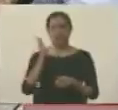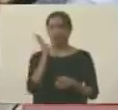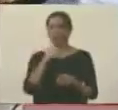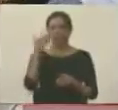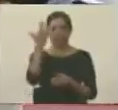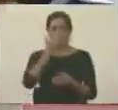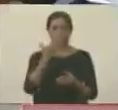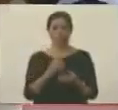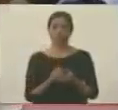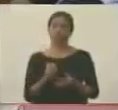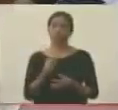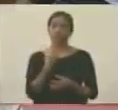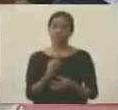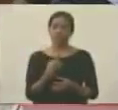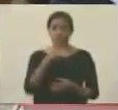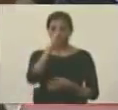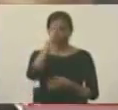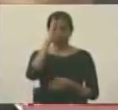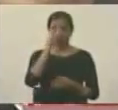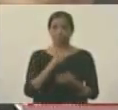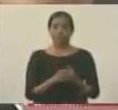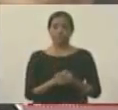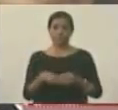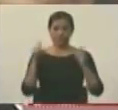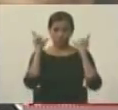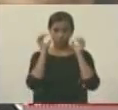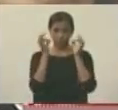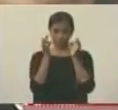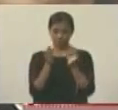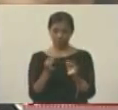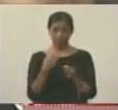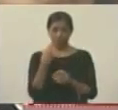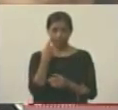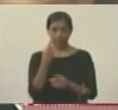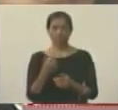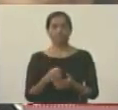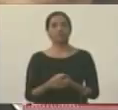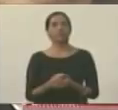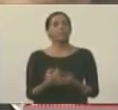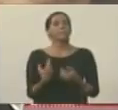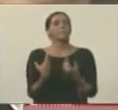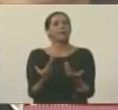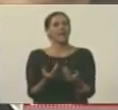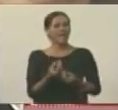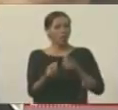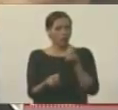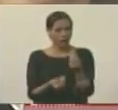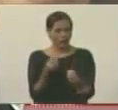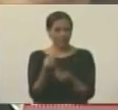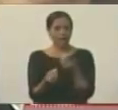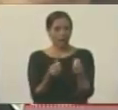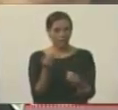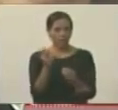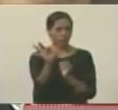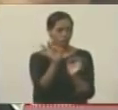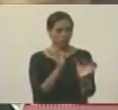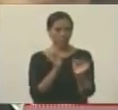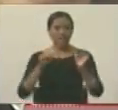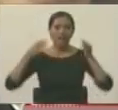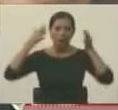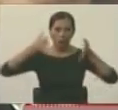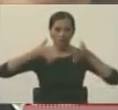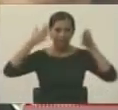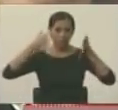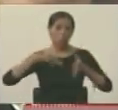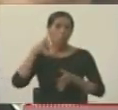y yo le decía yo dado mucha evidencia para que lo vayamos colocando en las orientaciones políticas en los